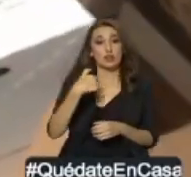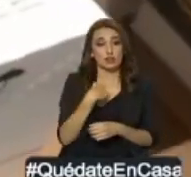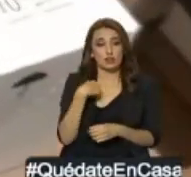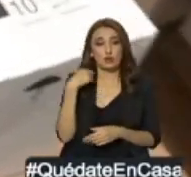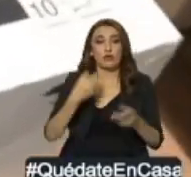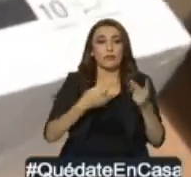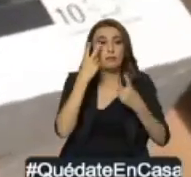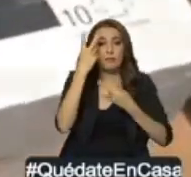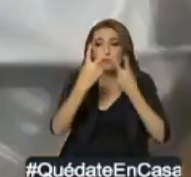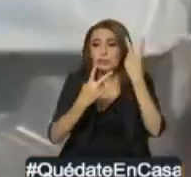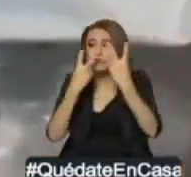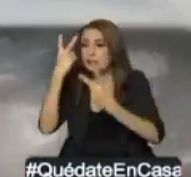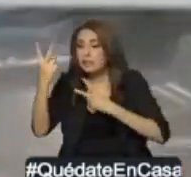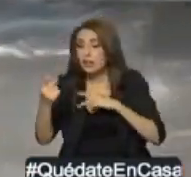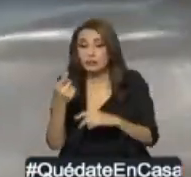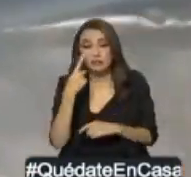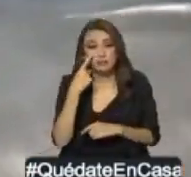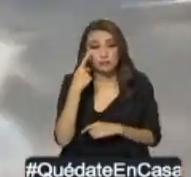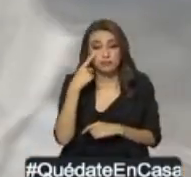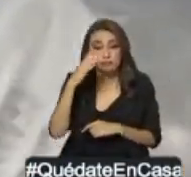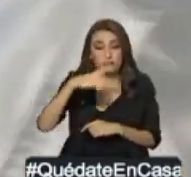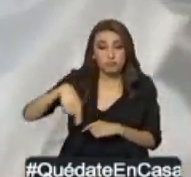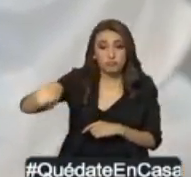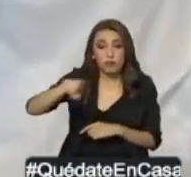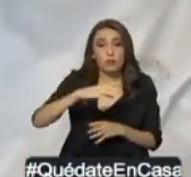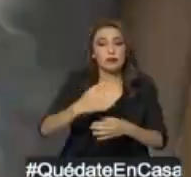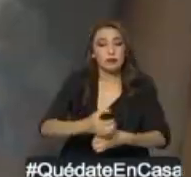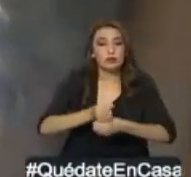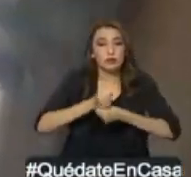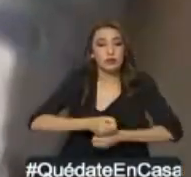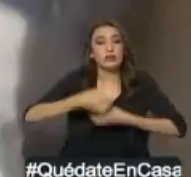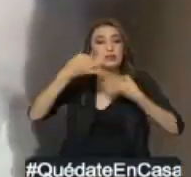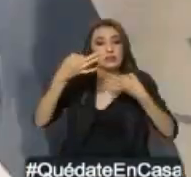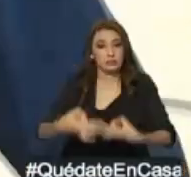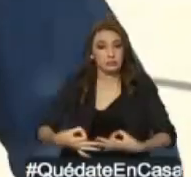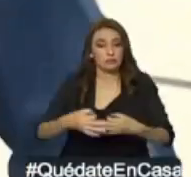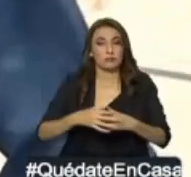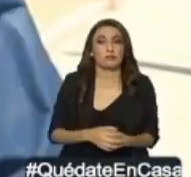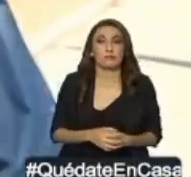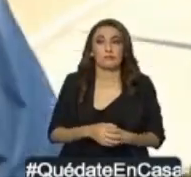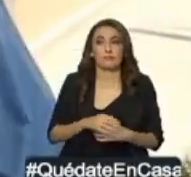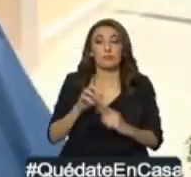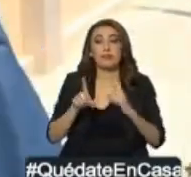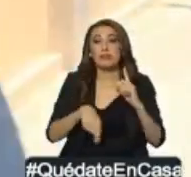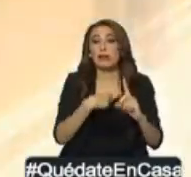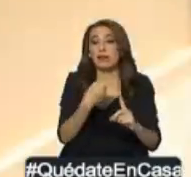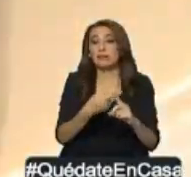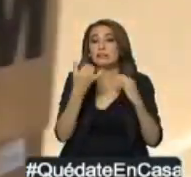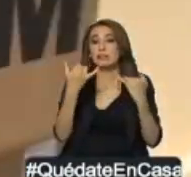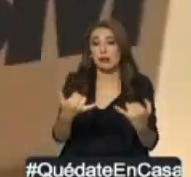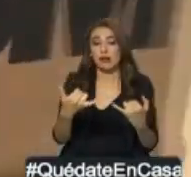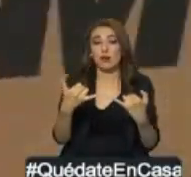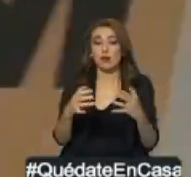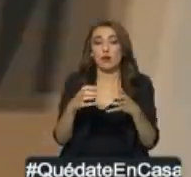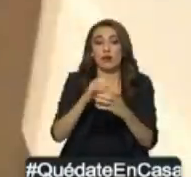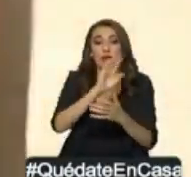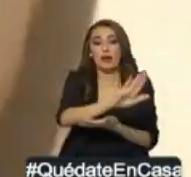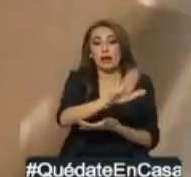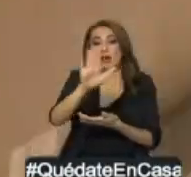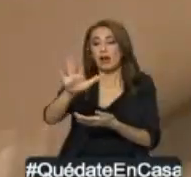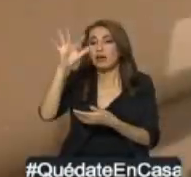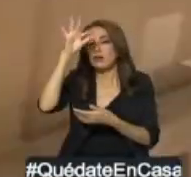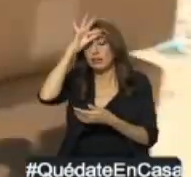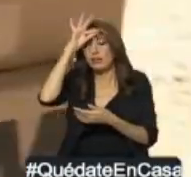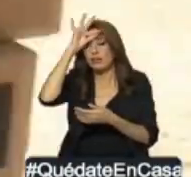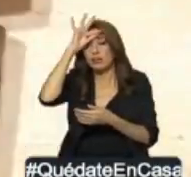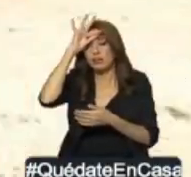presidencial de proteger a quienes nos protegen se cumple al momento en cada uno de los hospitales existen